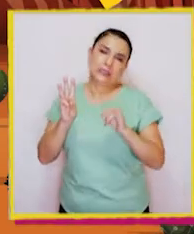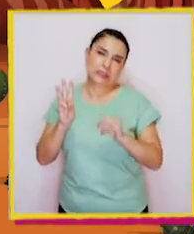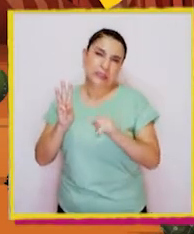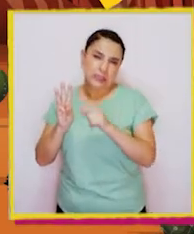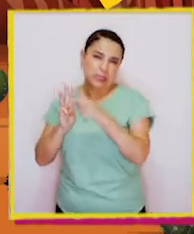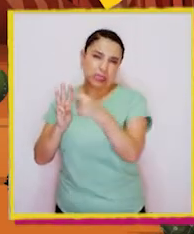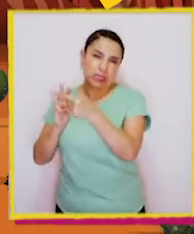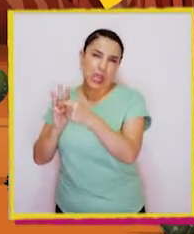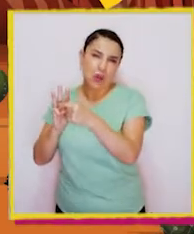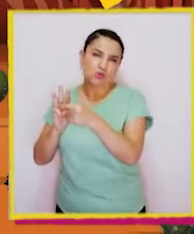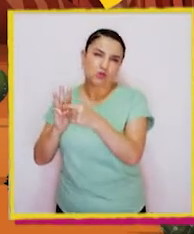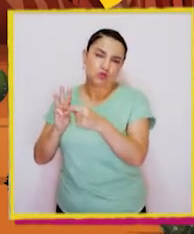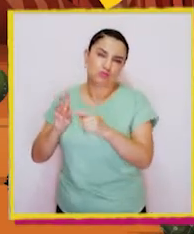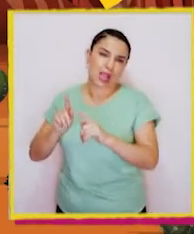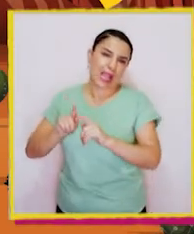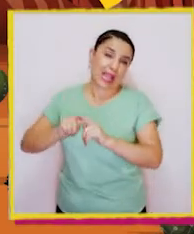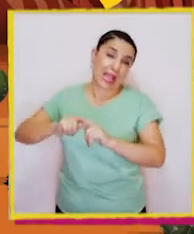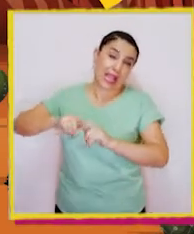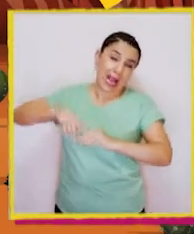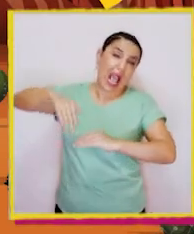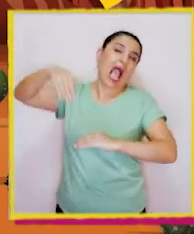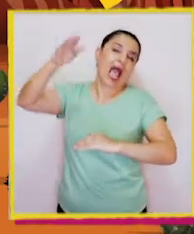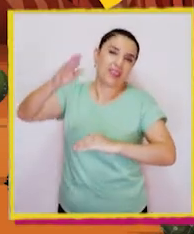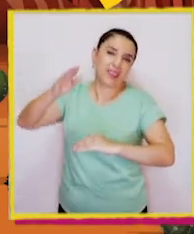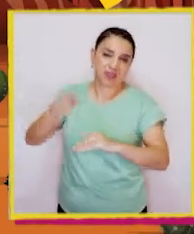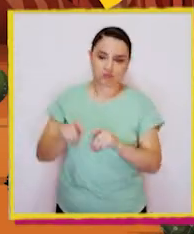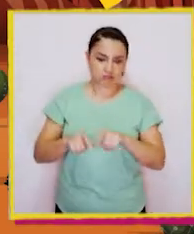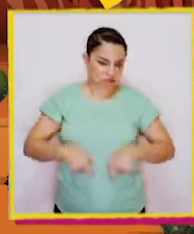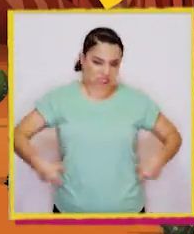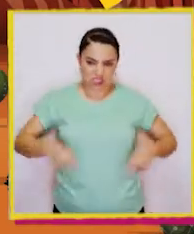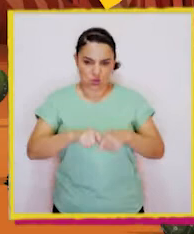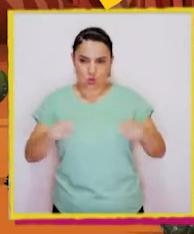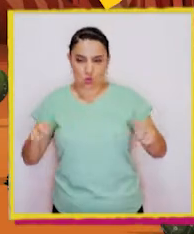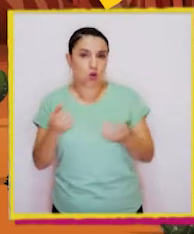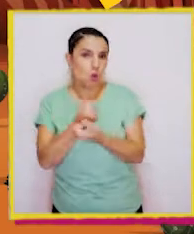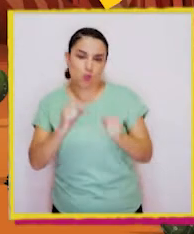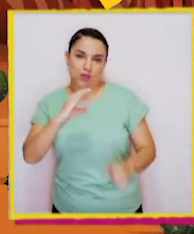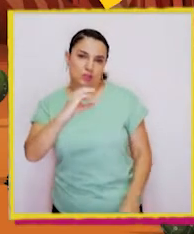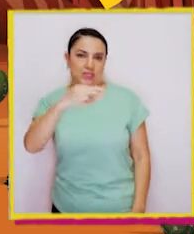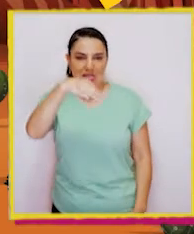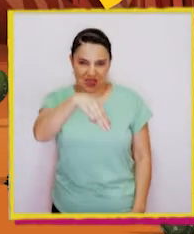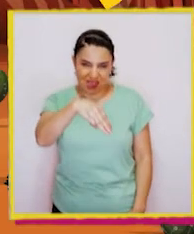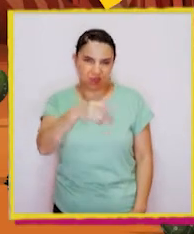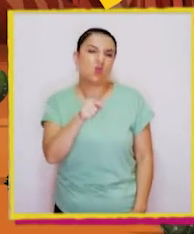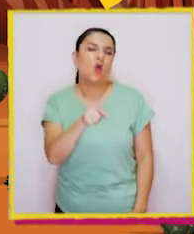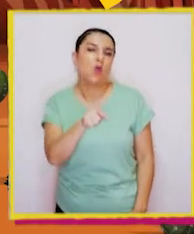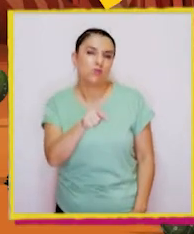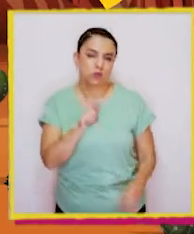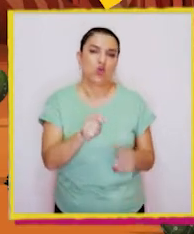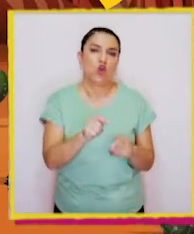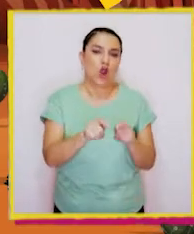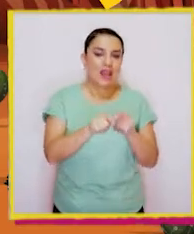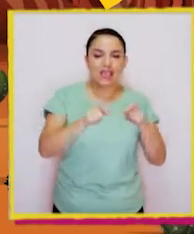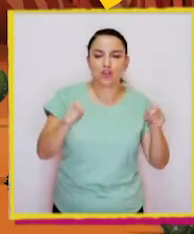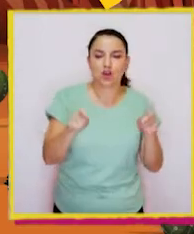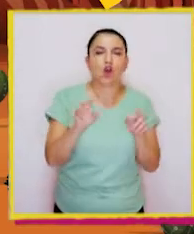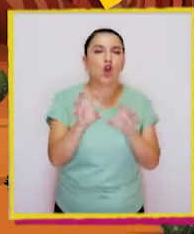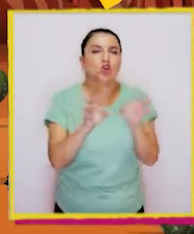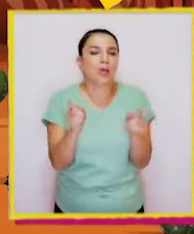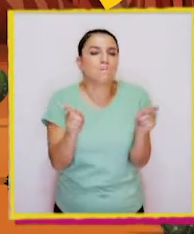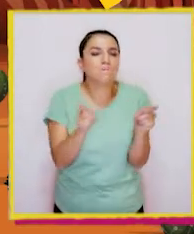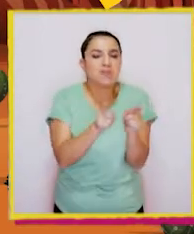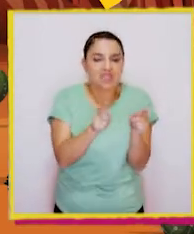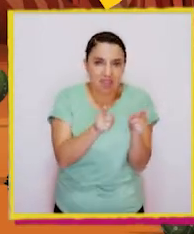un cactus es más grande que un cinturón. No lo puedo medir con centímetros. El centímetro es una unidad de medida de longitud para